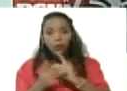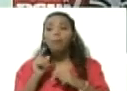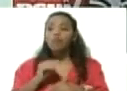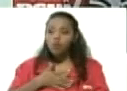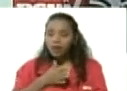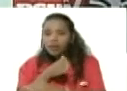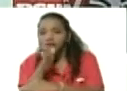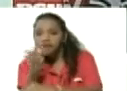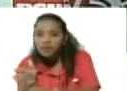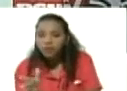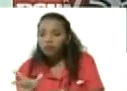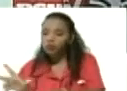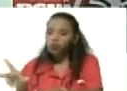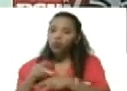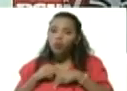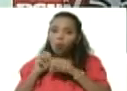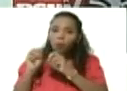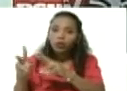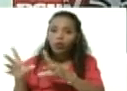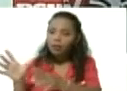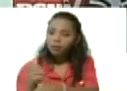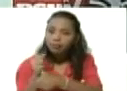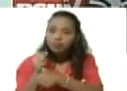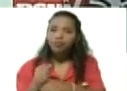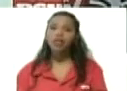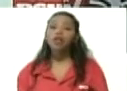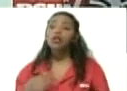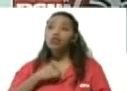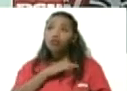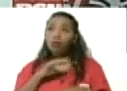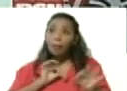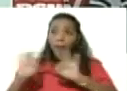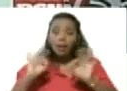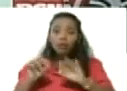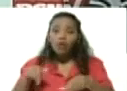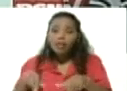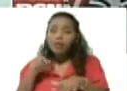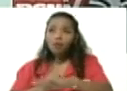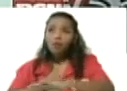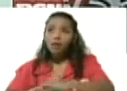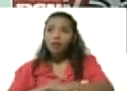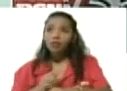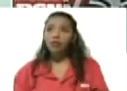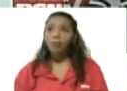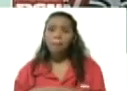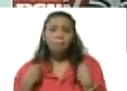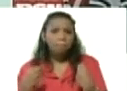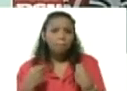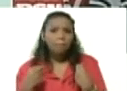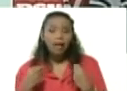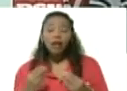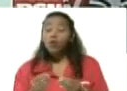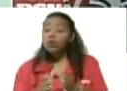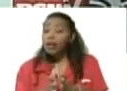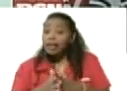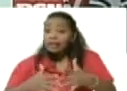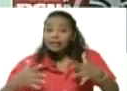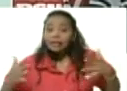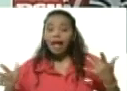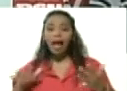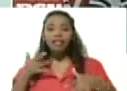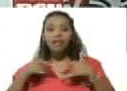obtenerlo. Y estamos preparándonos nosotros en este momento para un gran evento aquí en